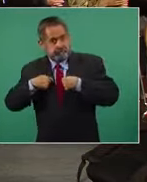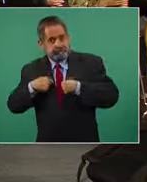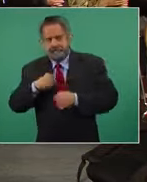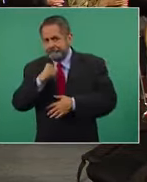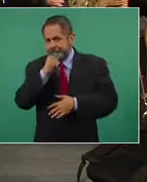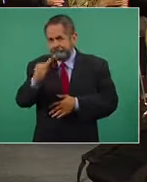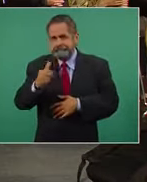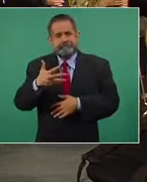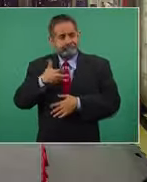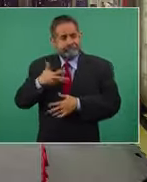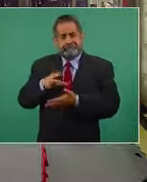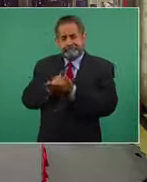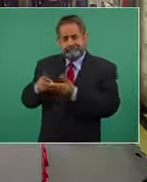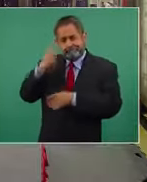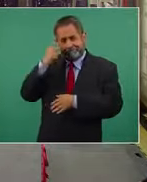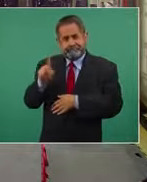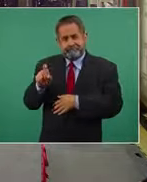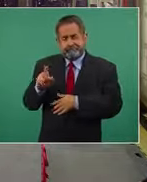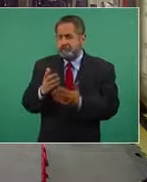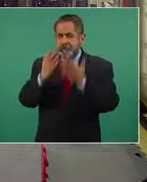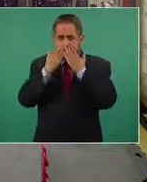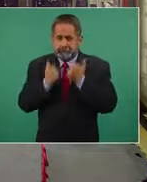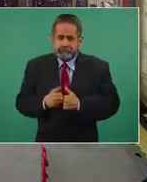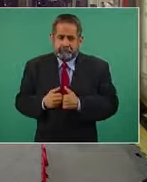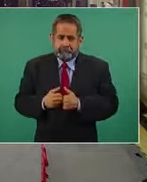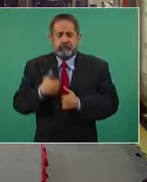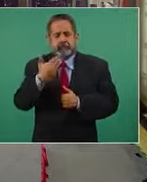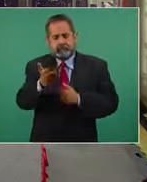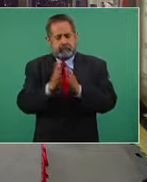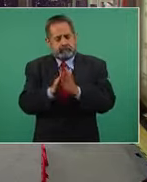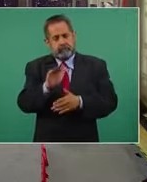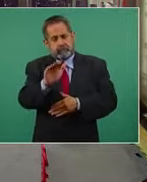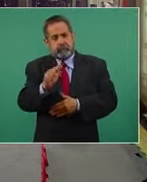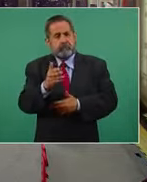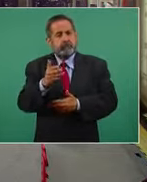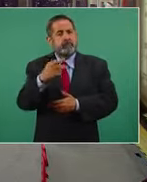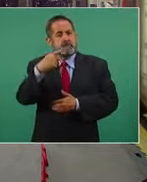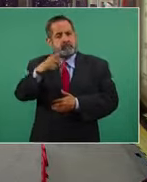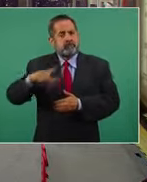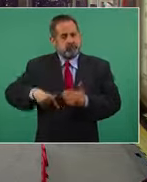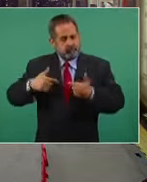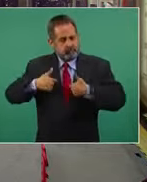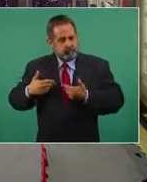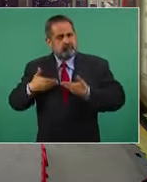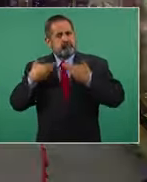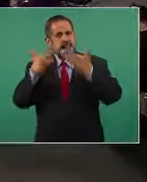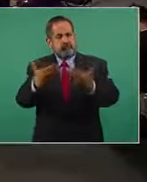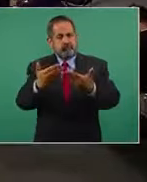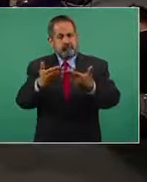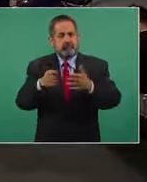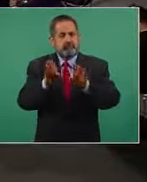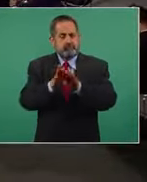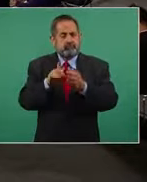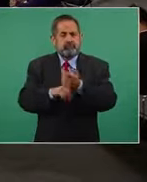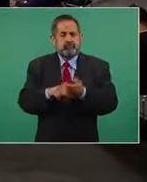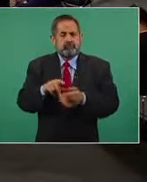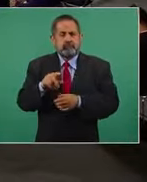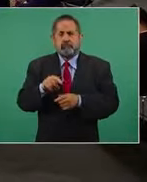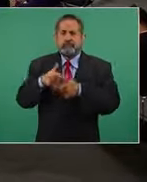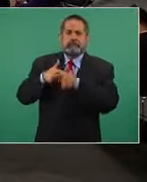elemental derecho al agua. Le exhortamos que en su gobierno, en el que hemos depositado confianza, no se permita